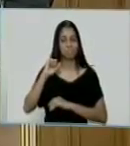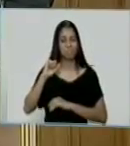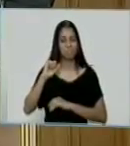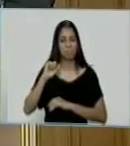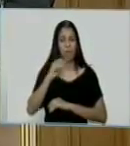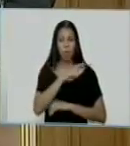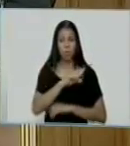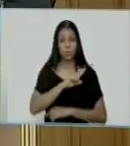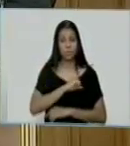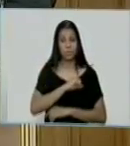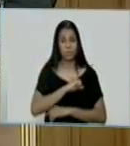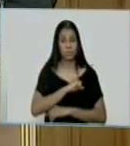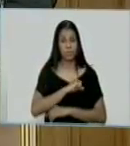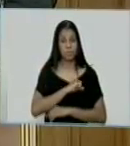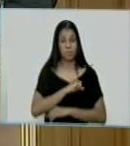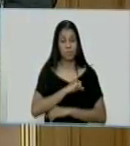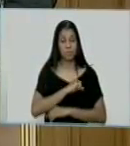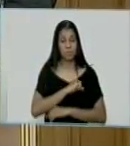Cobardes.